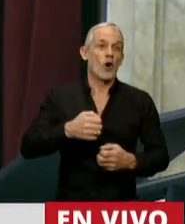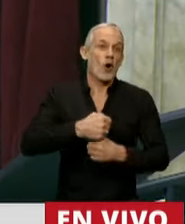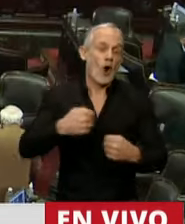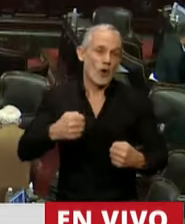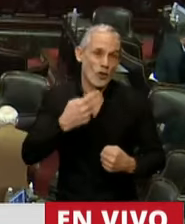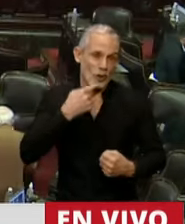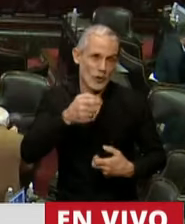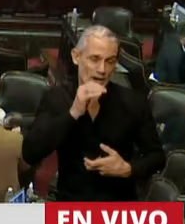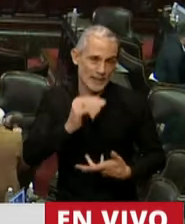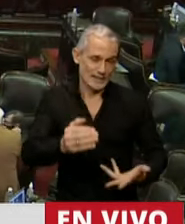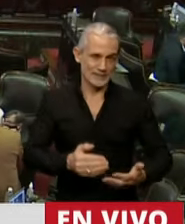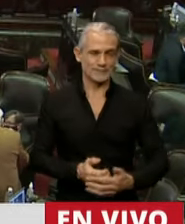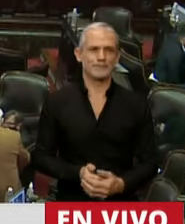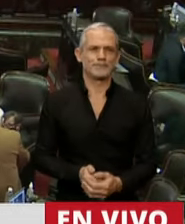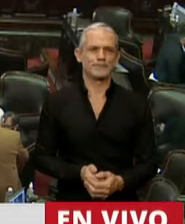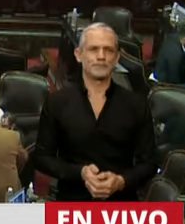Gracias.